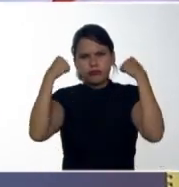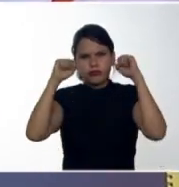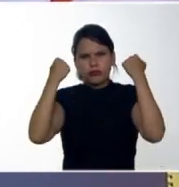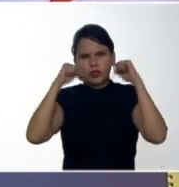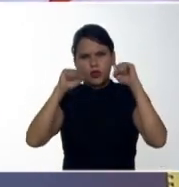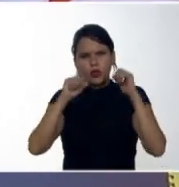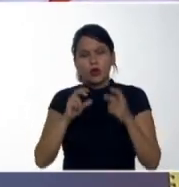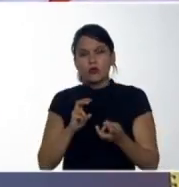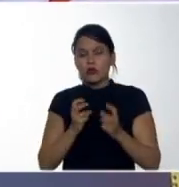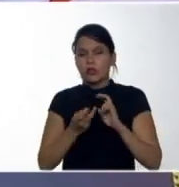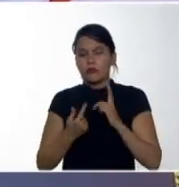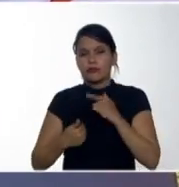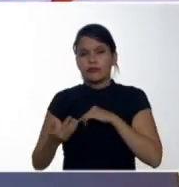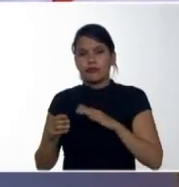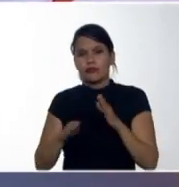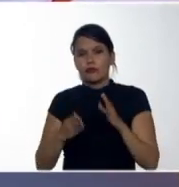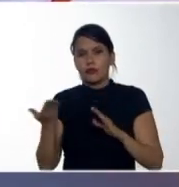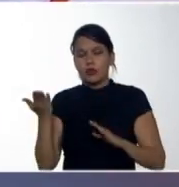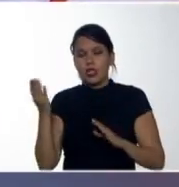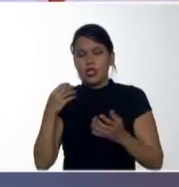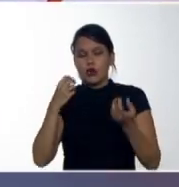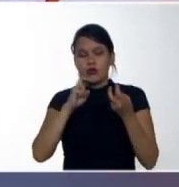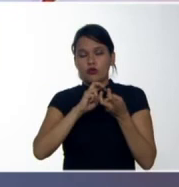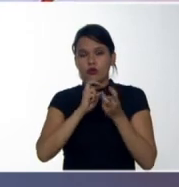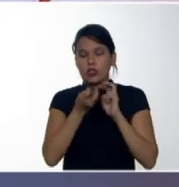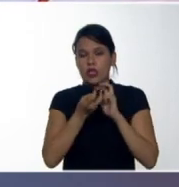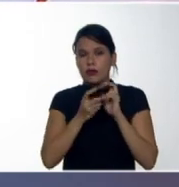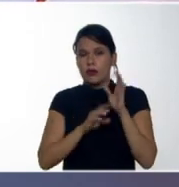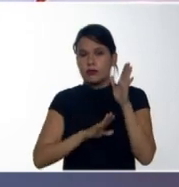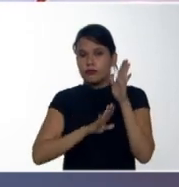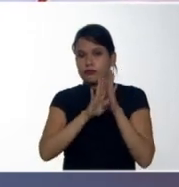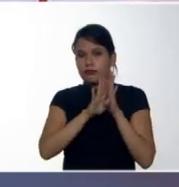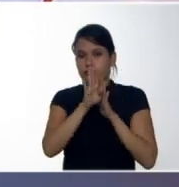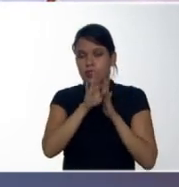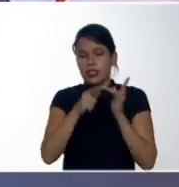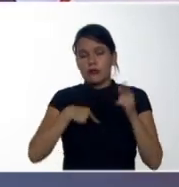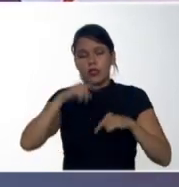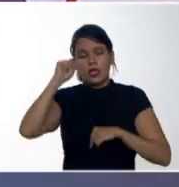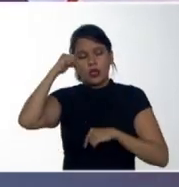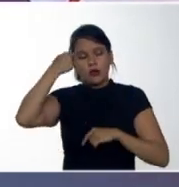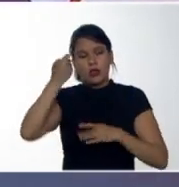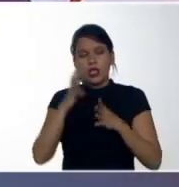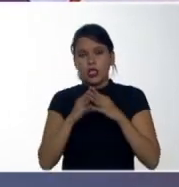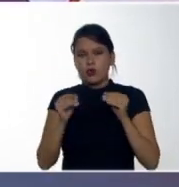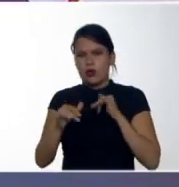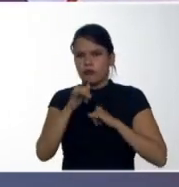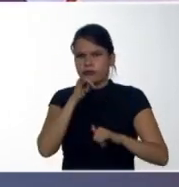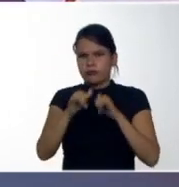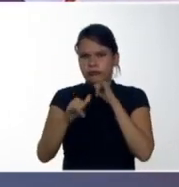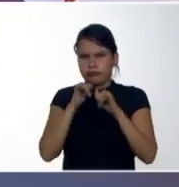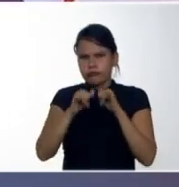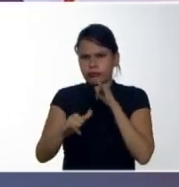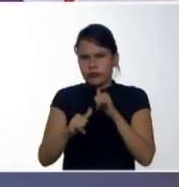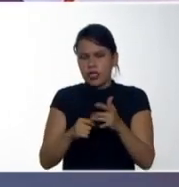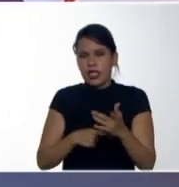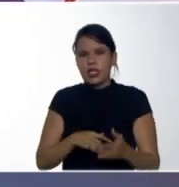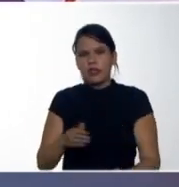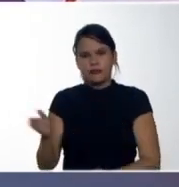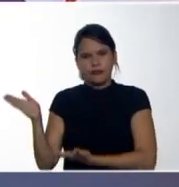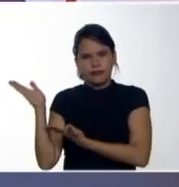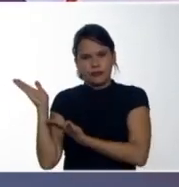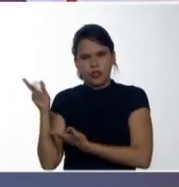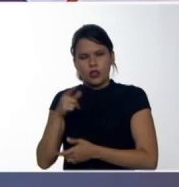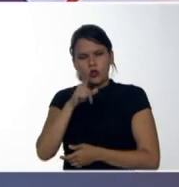temas indispensables y con sus temas generadores. Así también recuerden que todas las noticias están allí ubicadas